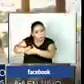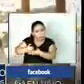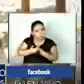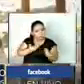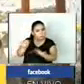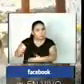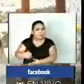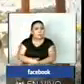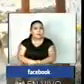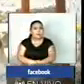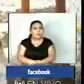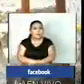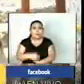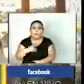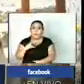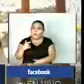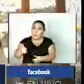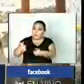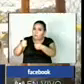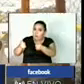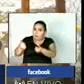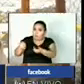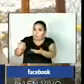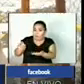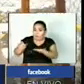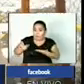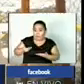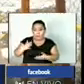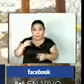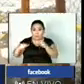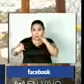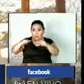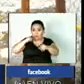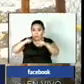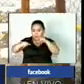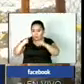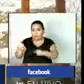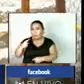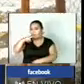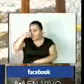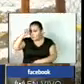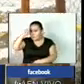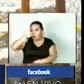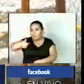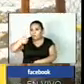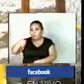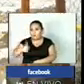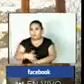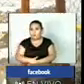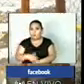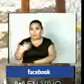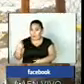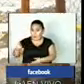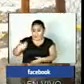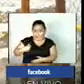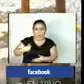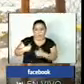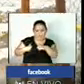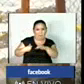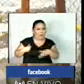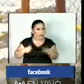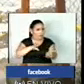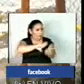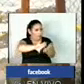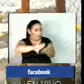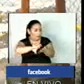Es un incentivo muy bueno el jefe está trabajando bastante bien para hacer pagos para muchas